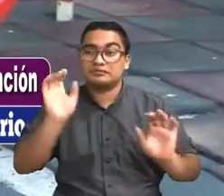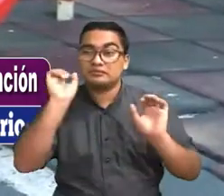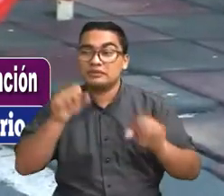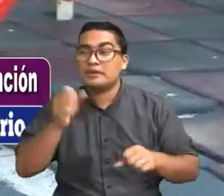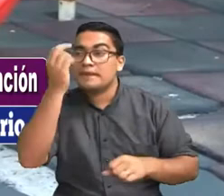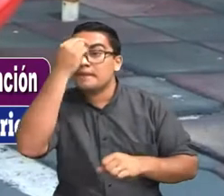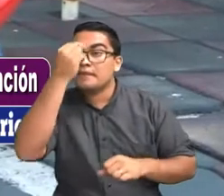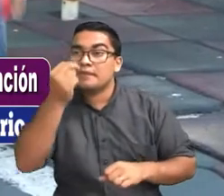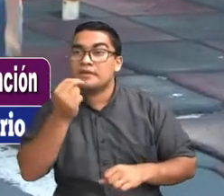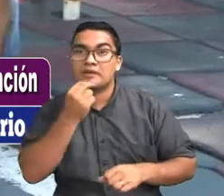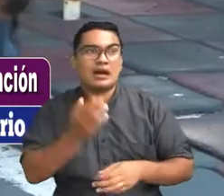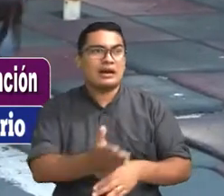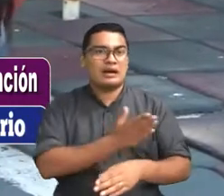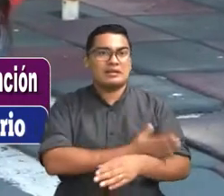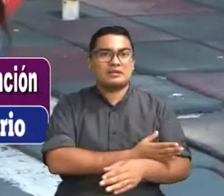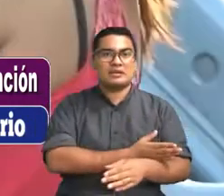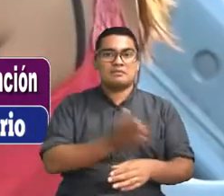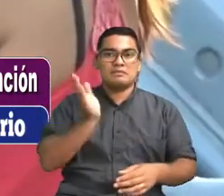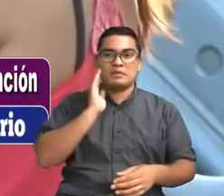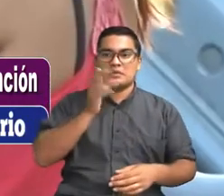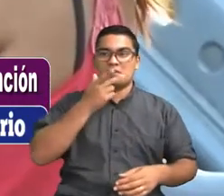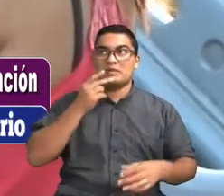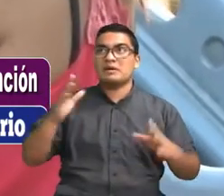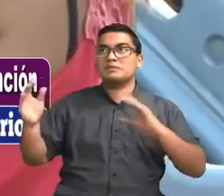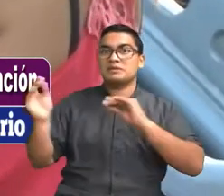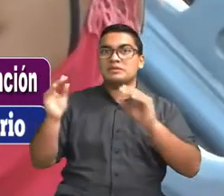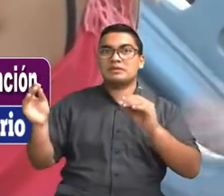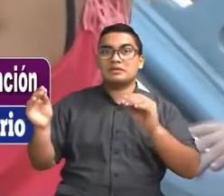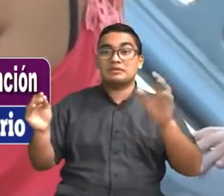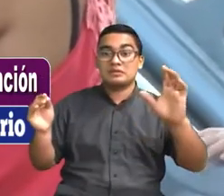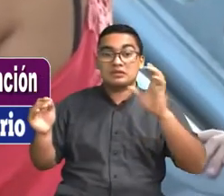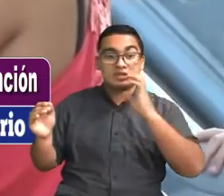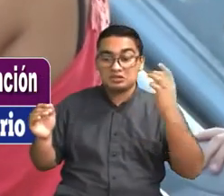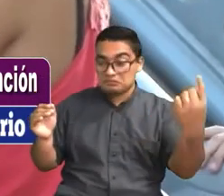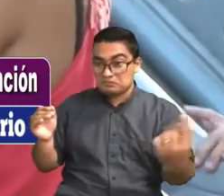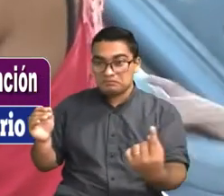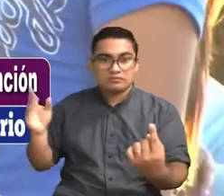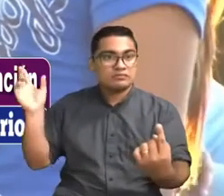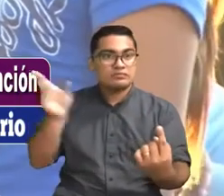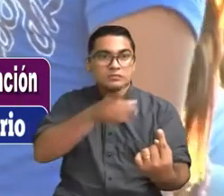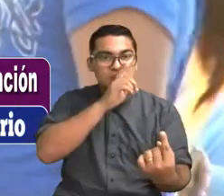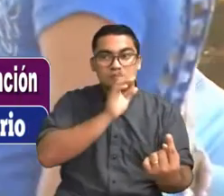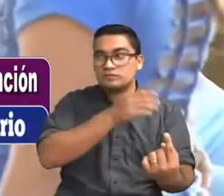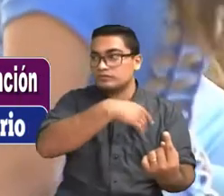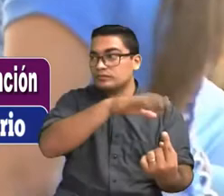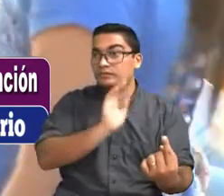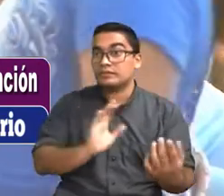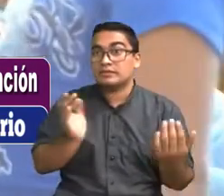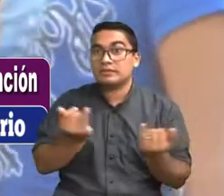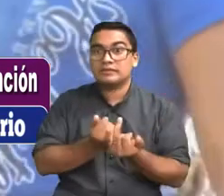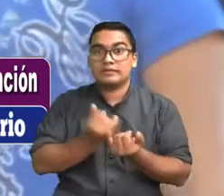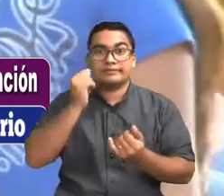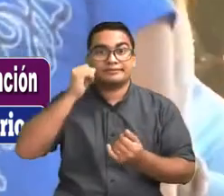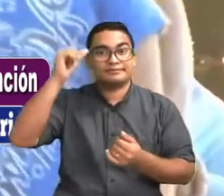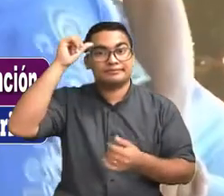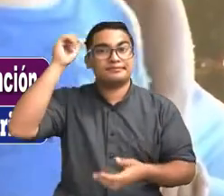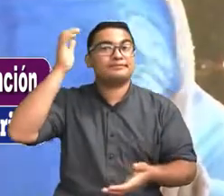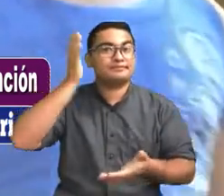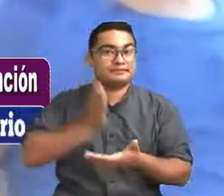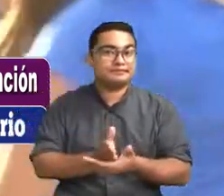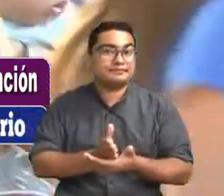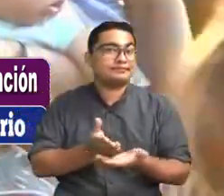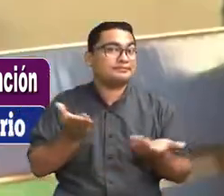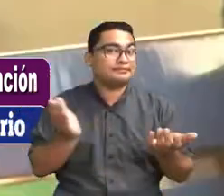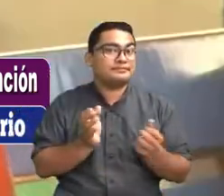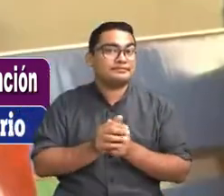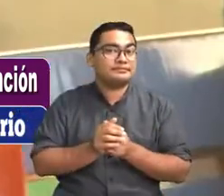porque antes ni eso tenía derecho el niño, ni de preguntar, porque todo lo hacía el adulto, todo lo decía el adulto, lo decidía el adulto,